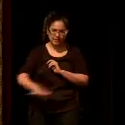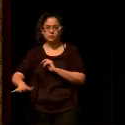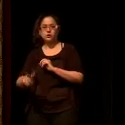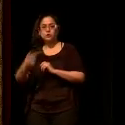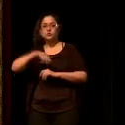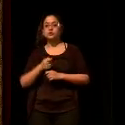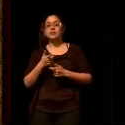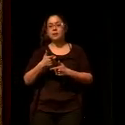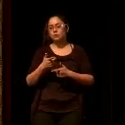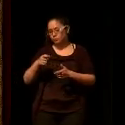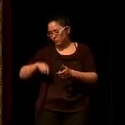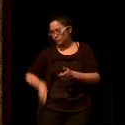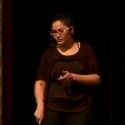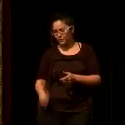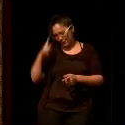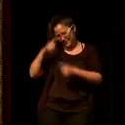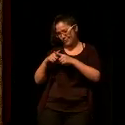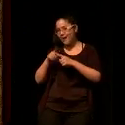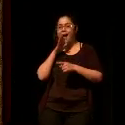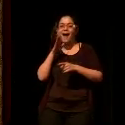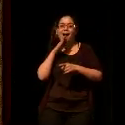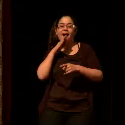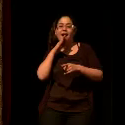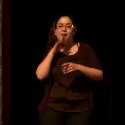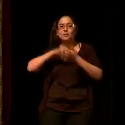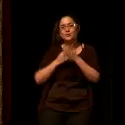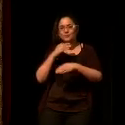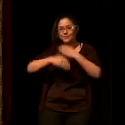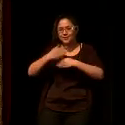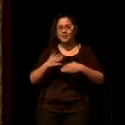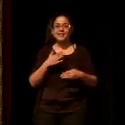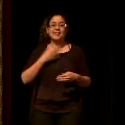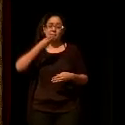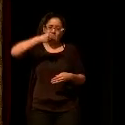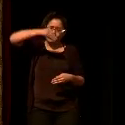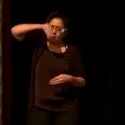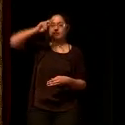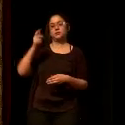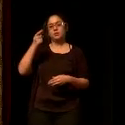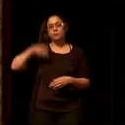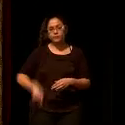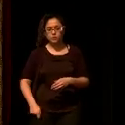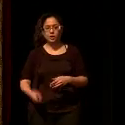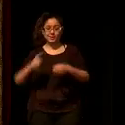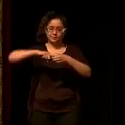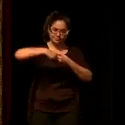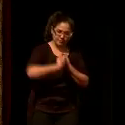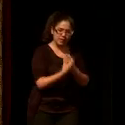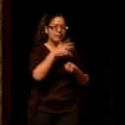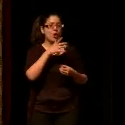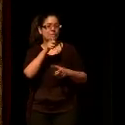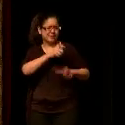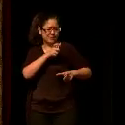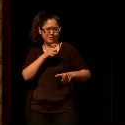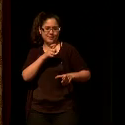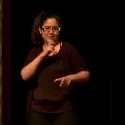los profesionales para desarrollar el proyecto es una suma importante de distintos profesionales porque tenemos una diversidad enorme